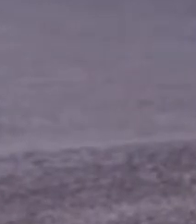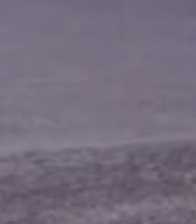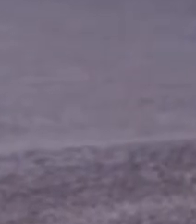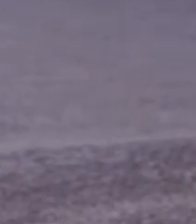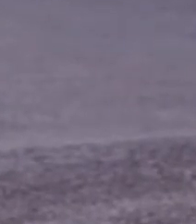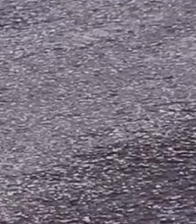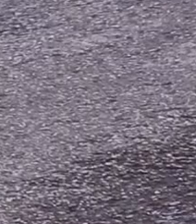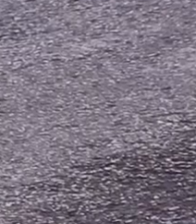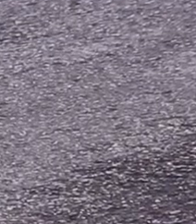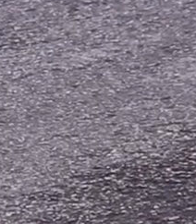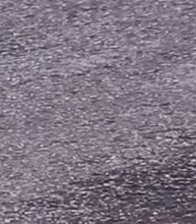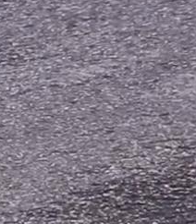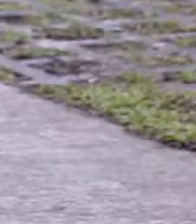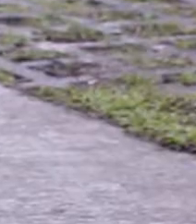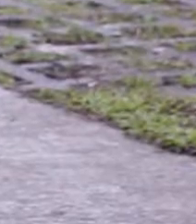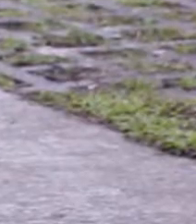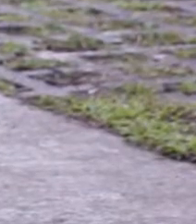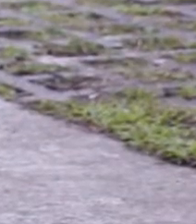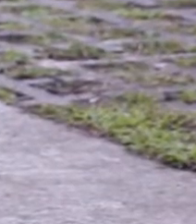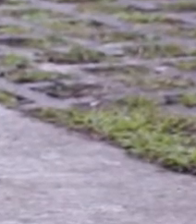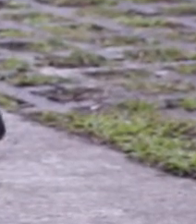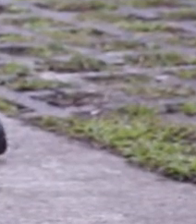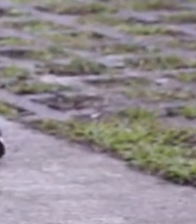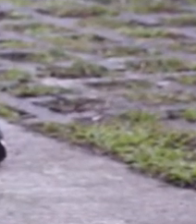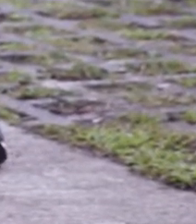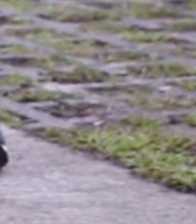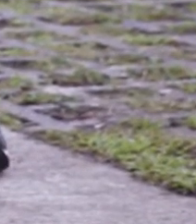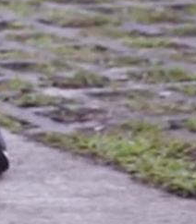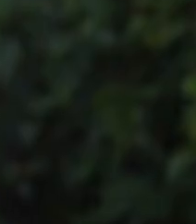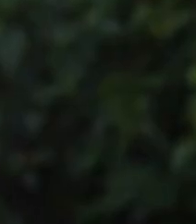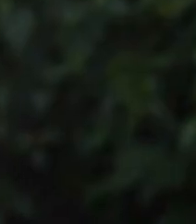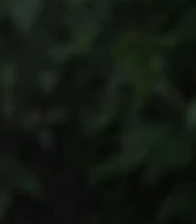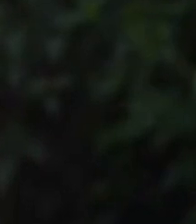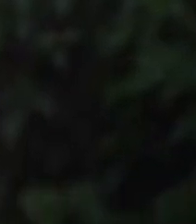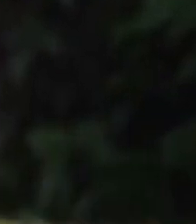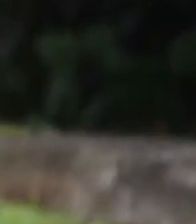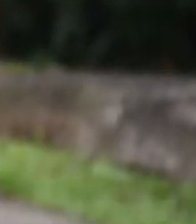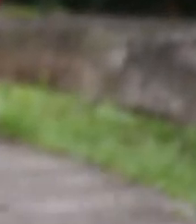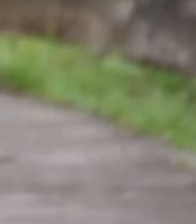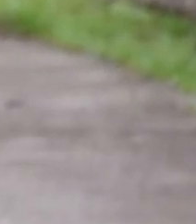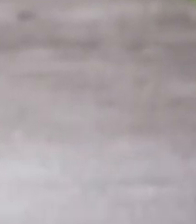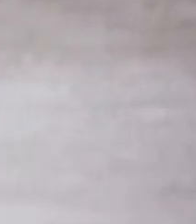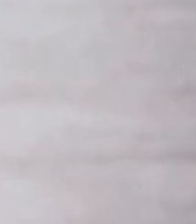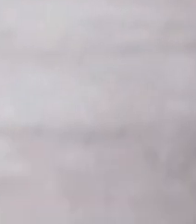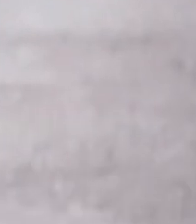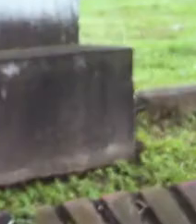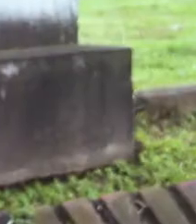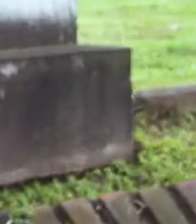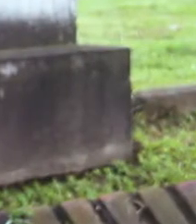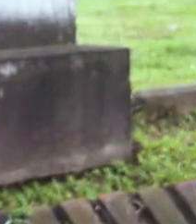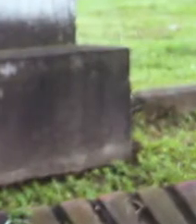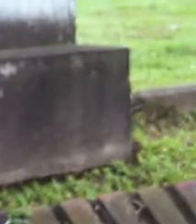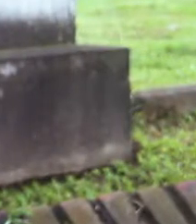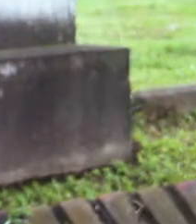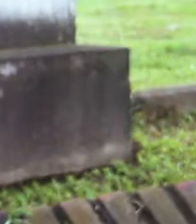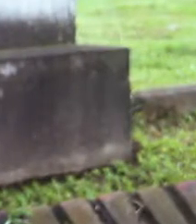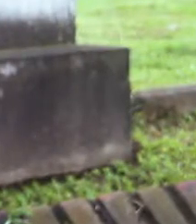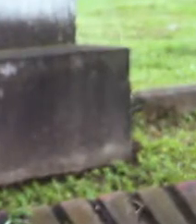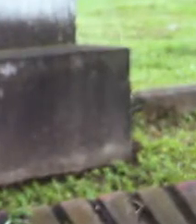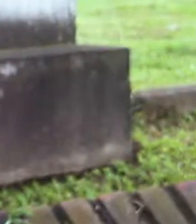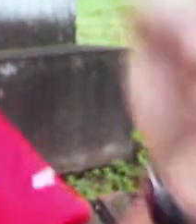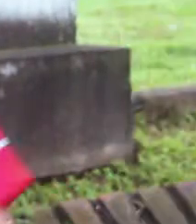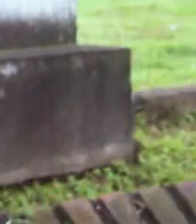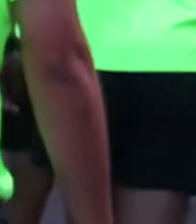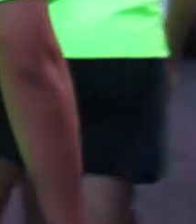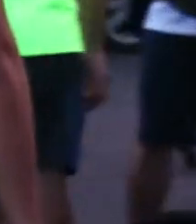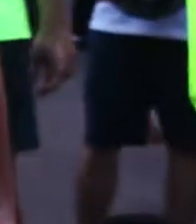esto y no, para mí es igual emocionado salir aquí o donde sea. Ya faltan hoy 99 días. ¡Ah!